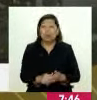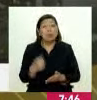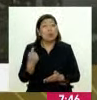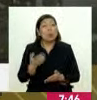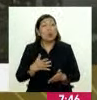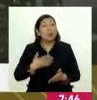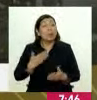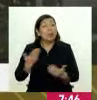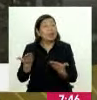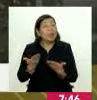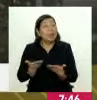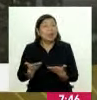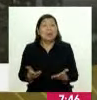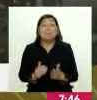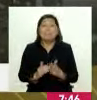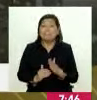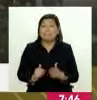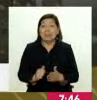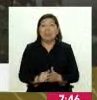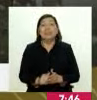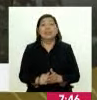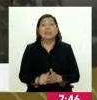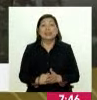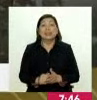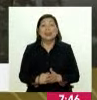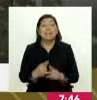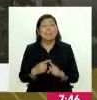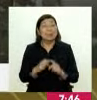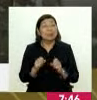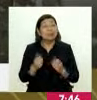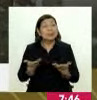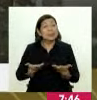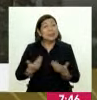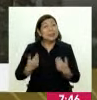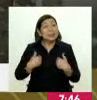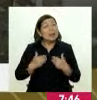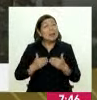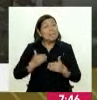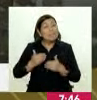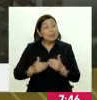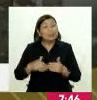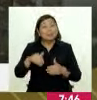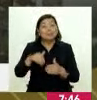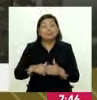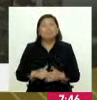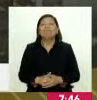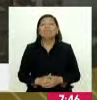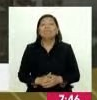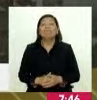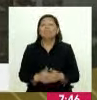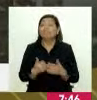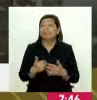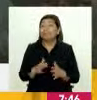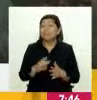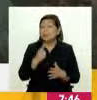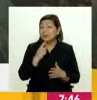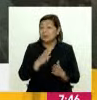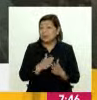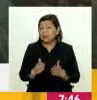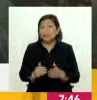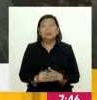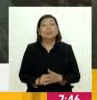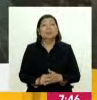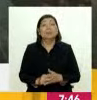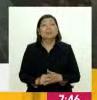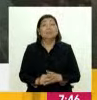la pueden tener los partidos que son orgánicos, o sea, que tienen vida institucional más allá de la elección. Uh-huh. Y ya queda descartada la cifra